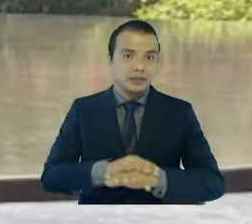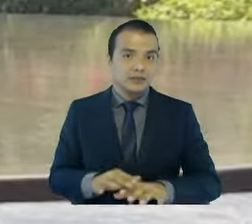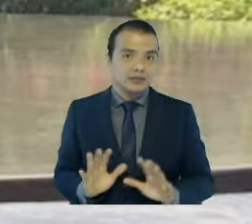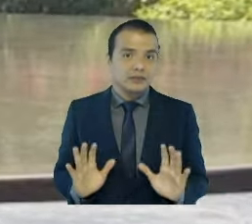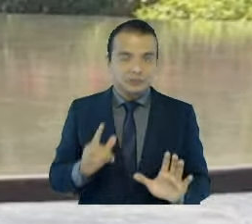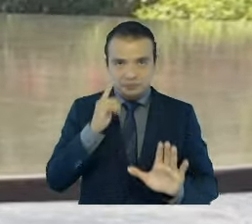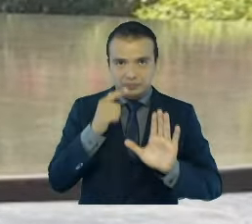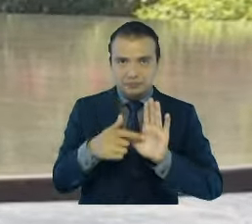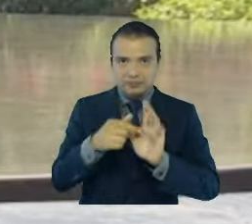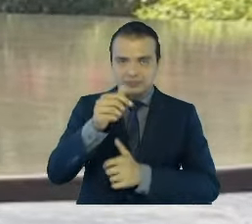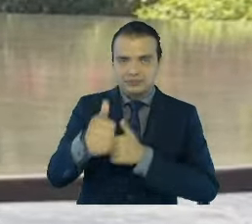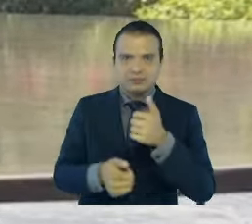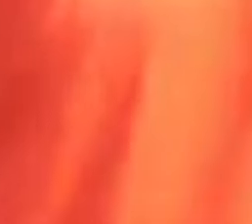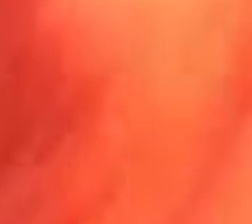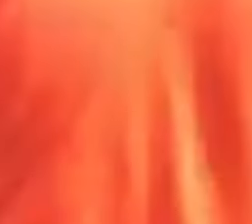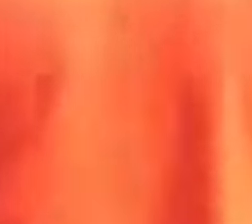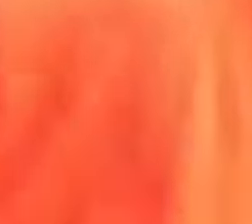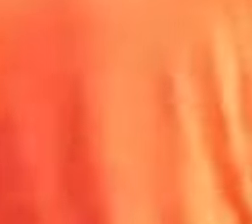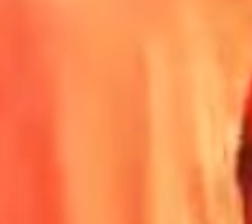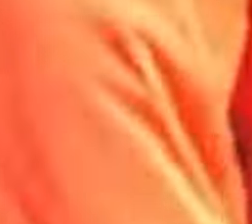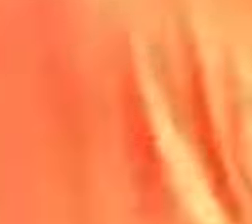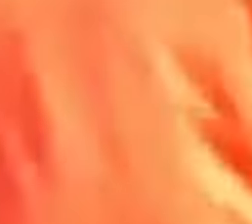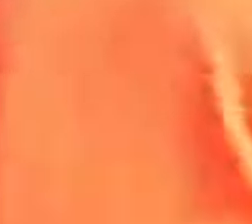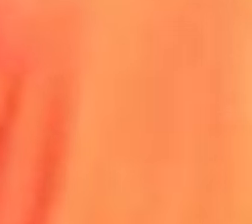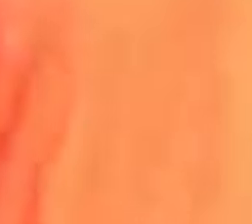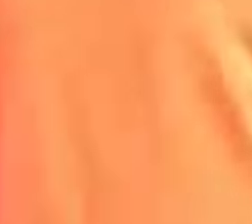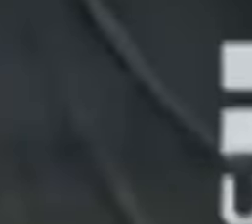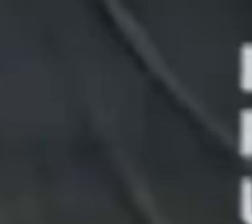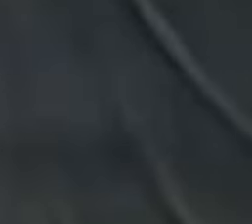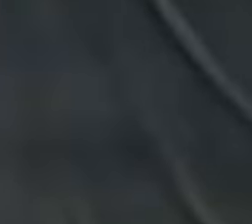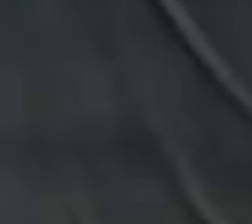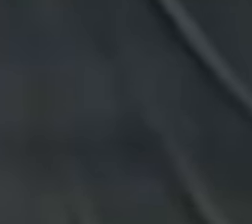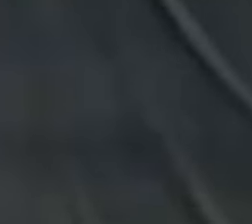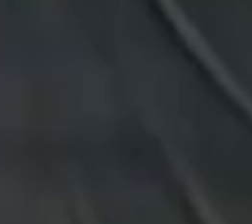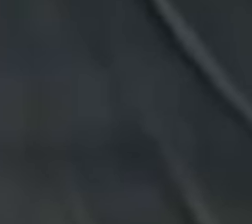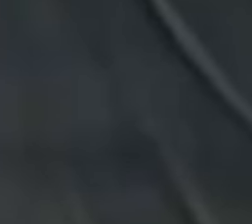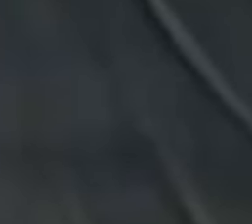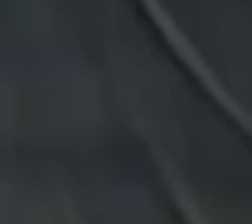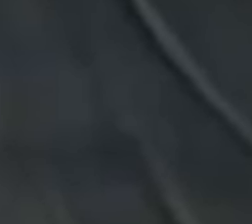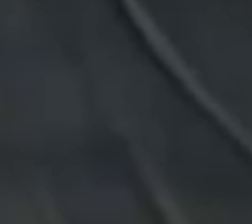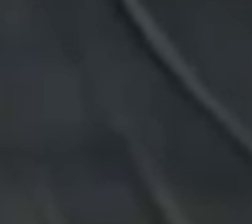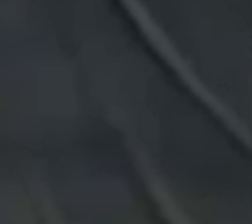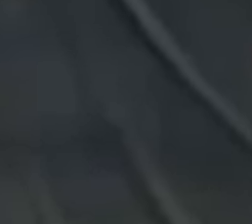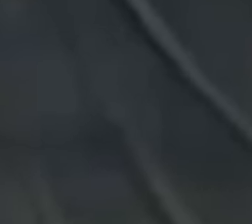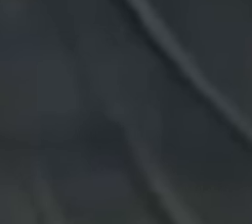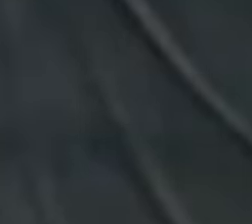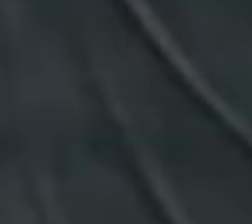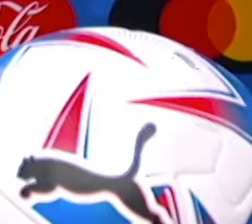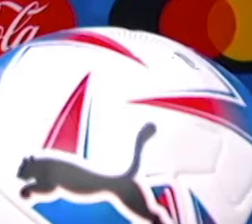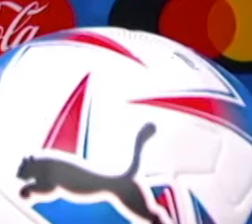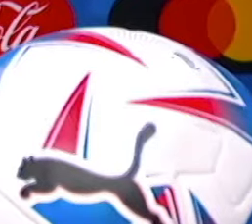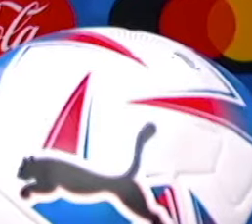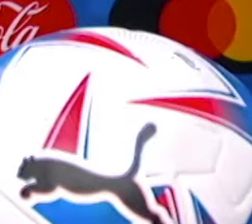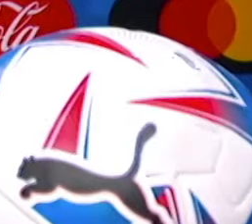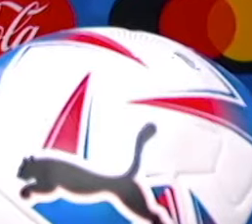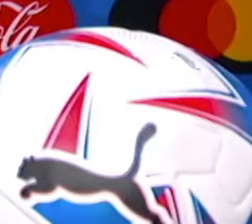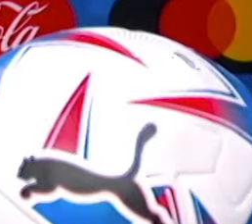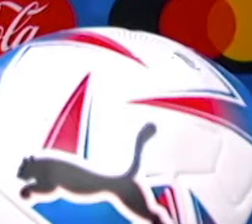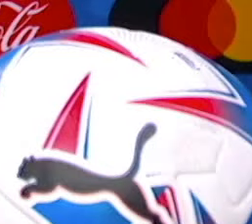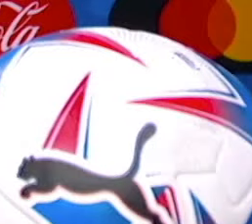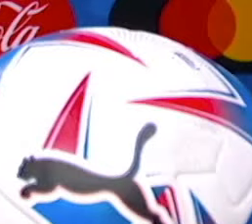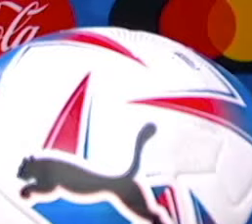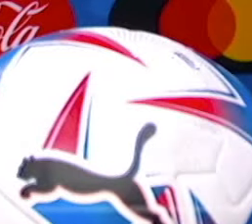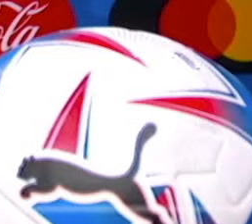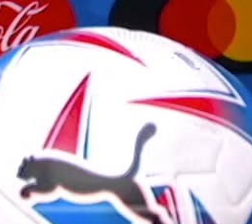dij estas previo al Duelo frente a Colombia para Costa Rica Colombia es el rival más difícil del grupo d de la Copa América un equipo que está muy